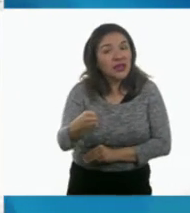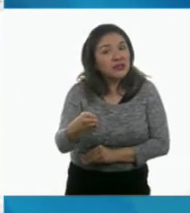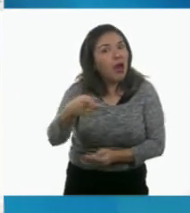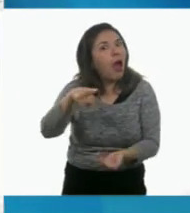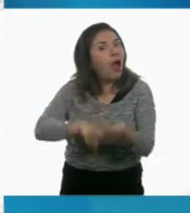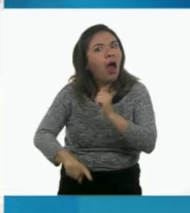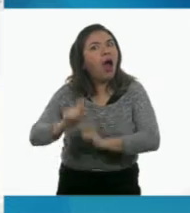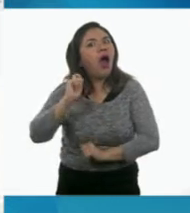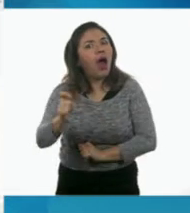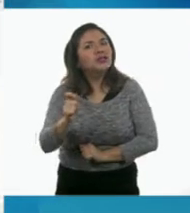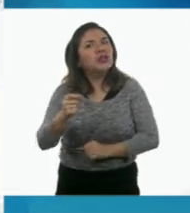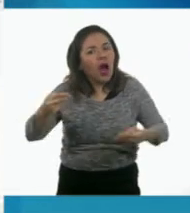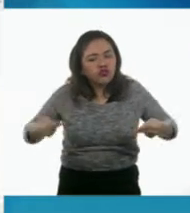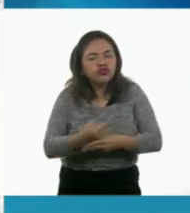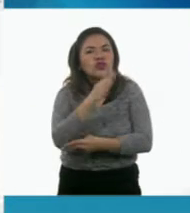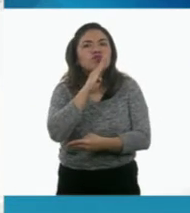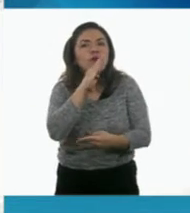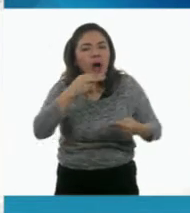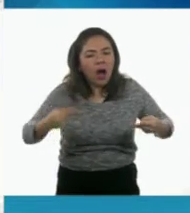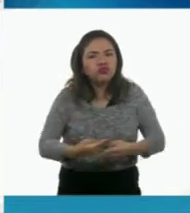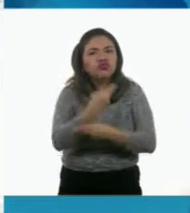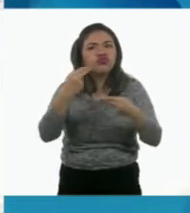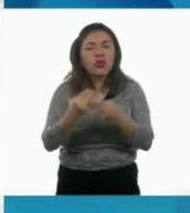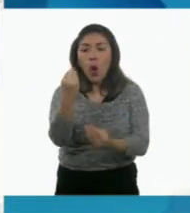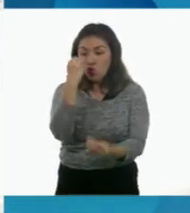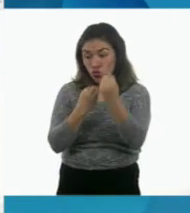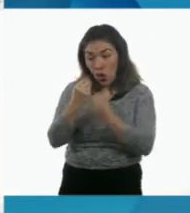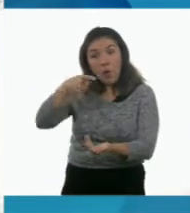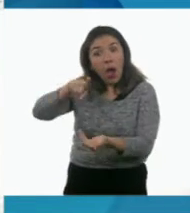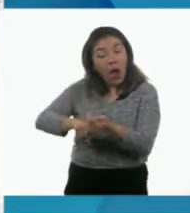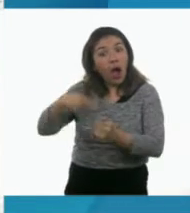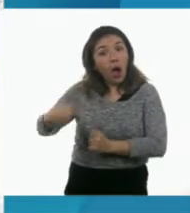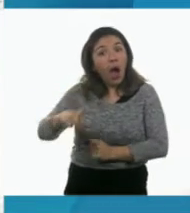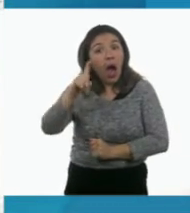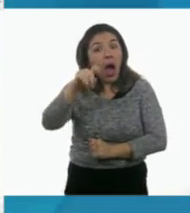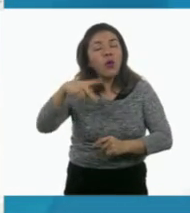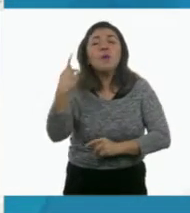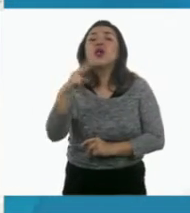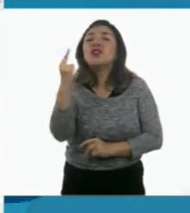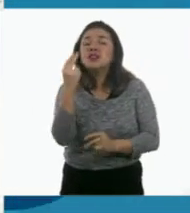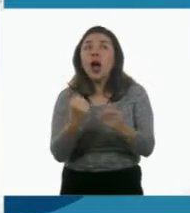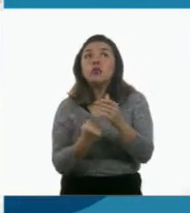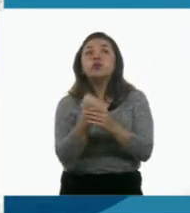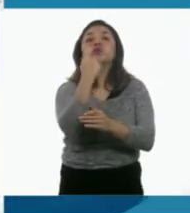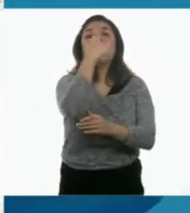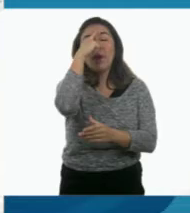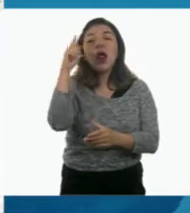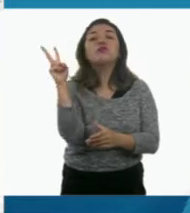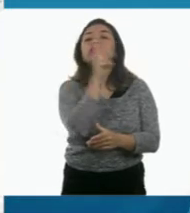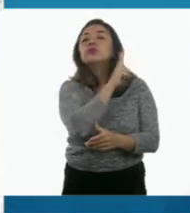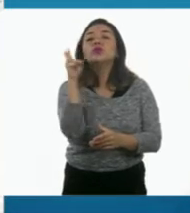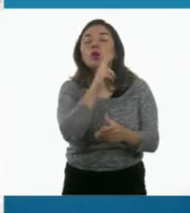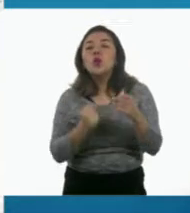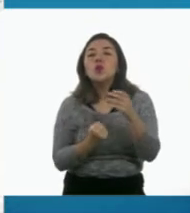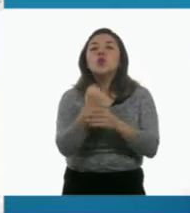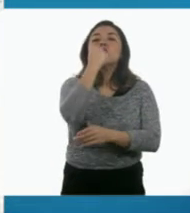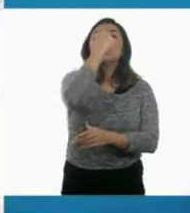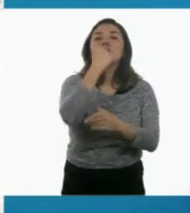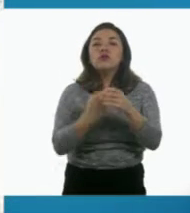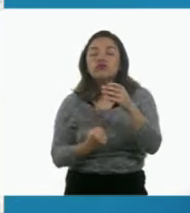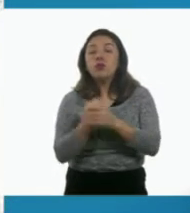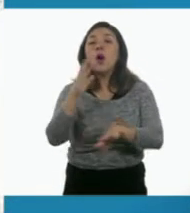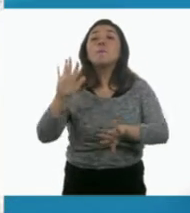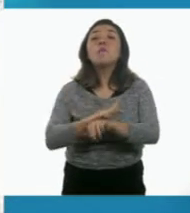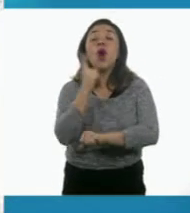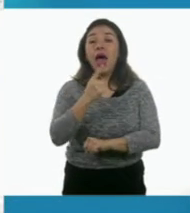mamífero. Se alimenta y se reproduce bajo el agua, pero tiene que salir a respirar a la superficie. Como tiene los orificios